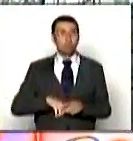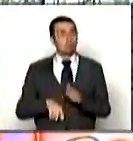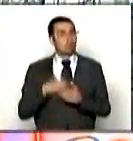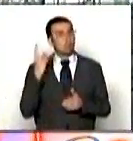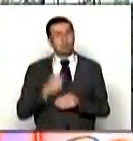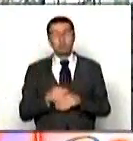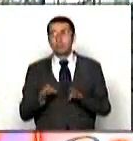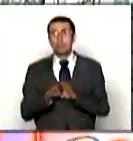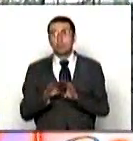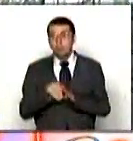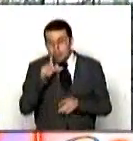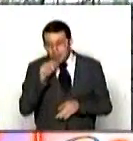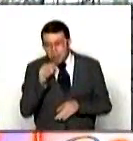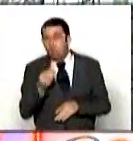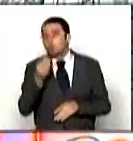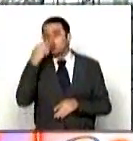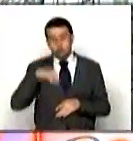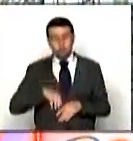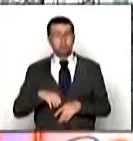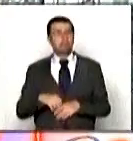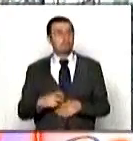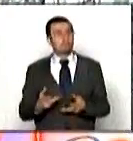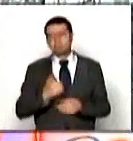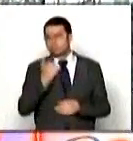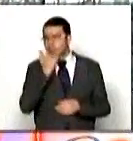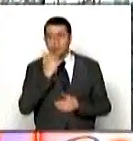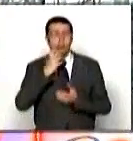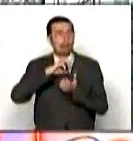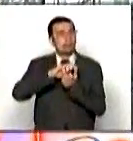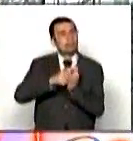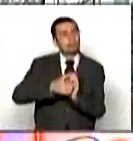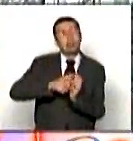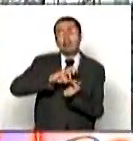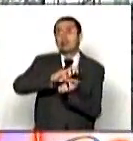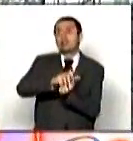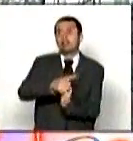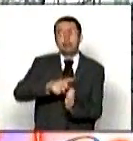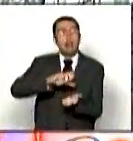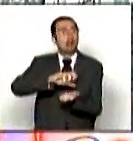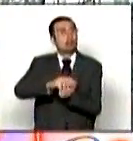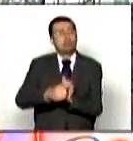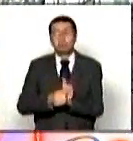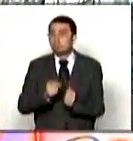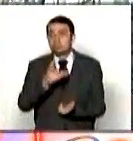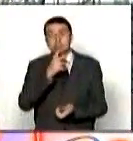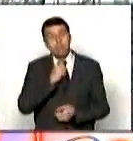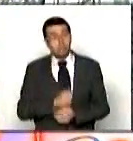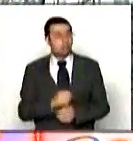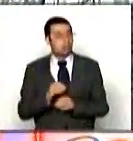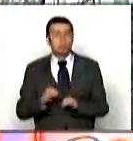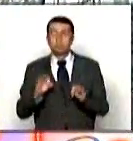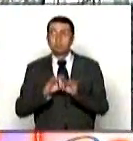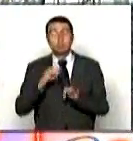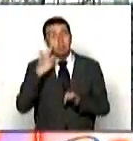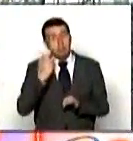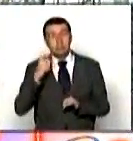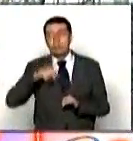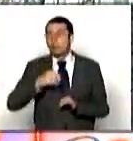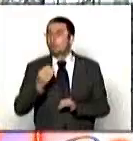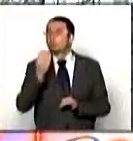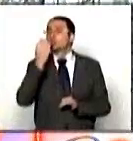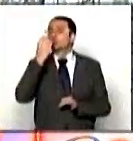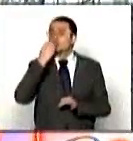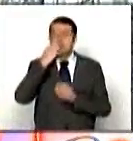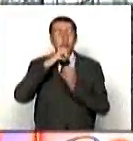pájaros, y no hacemos el proceso de trituración de los alimentos, cuando el primer paso más importante de la digestión es la trituración adecuada de los